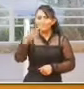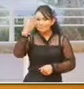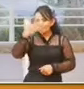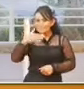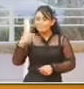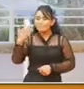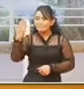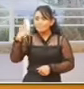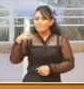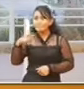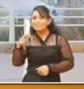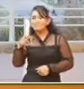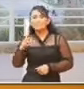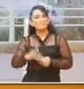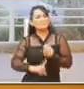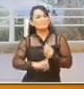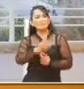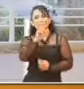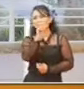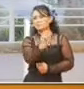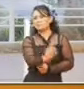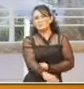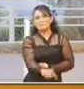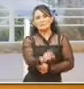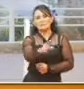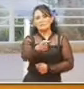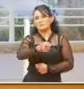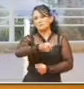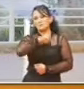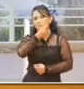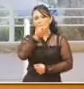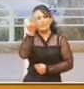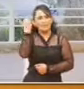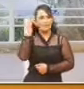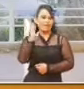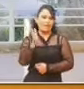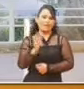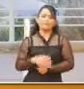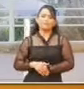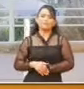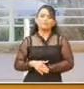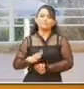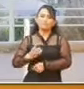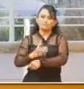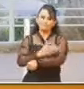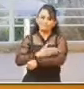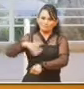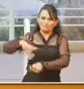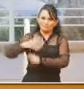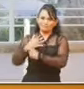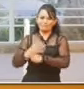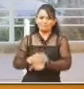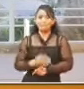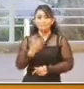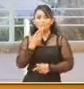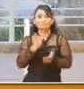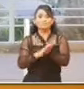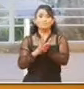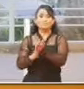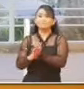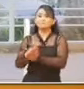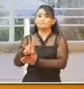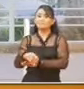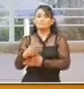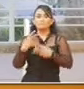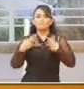desde hace muchos años. Este es un problema muy añejo, como bien decía mi compañera Juliana. Es una labor loable la que ejercen,